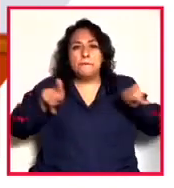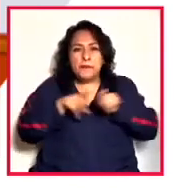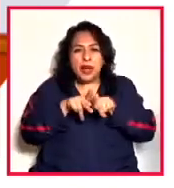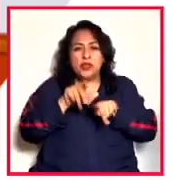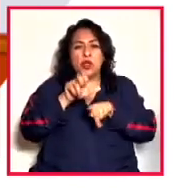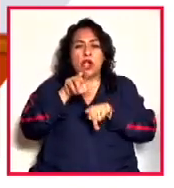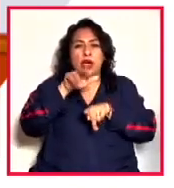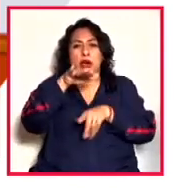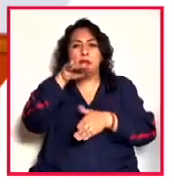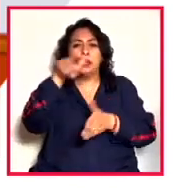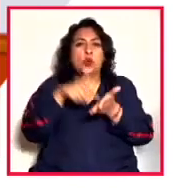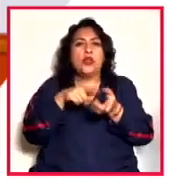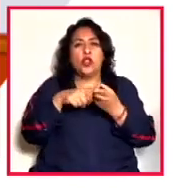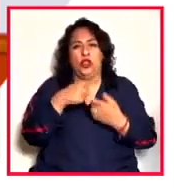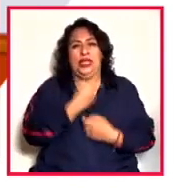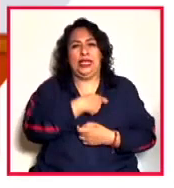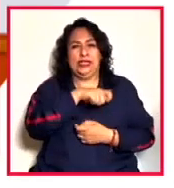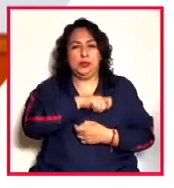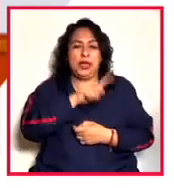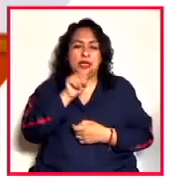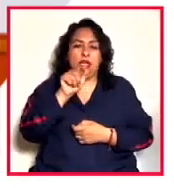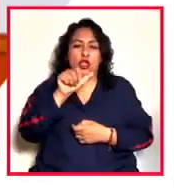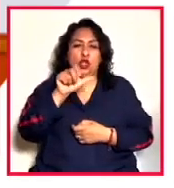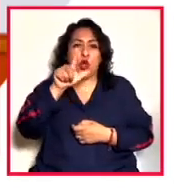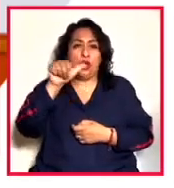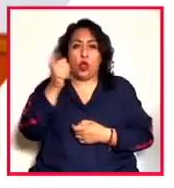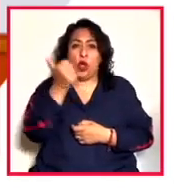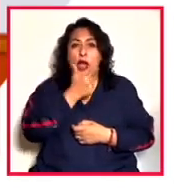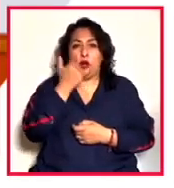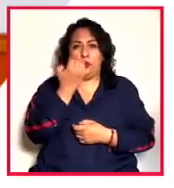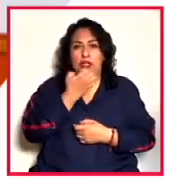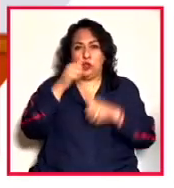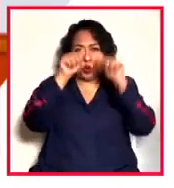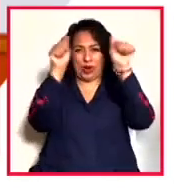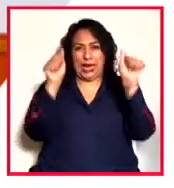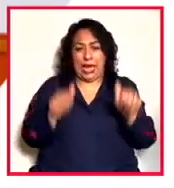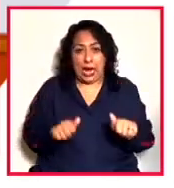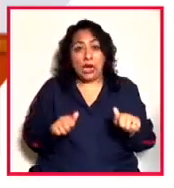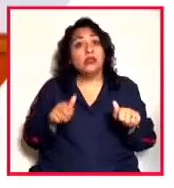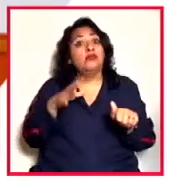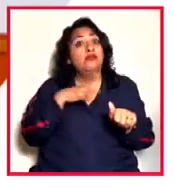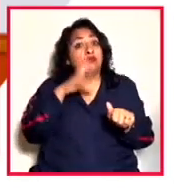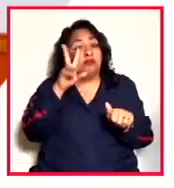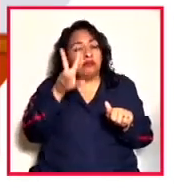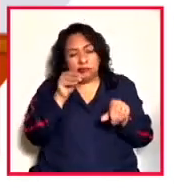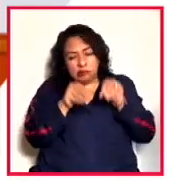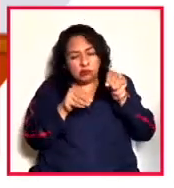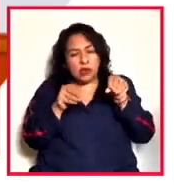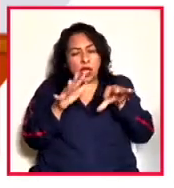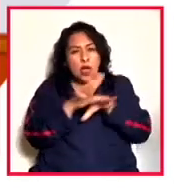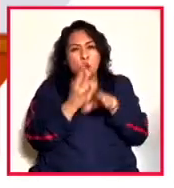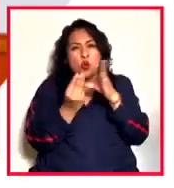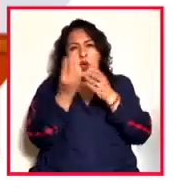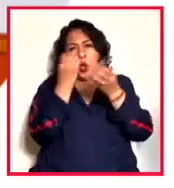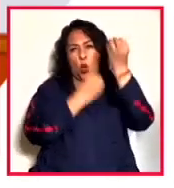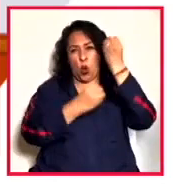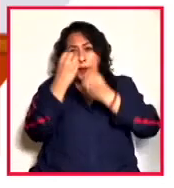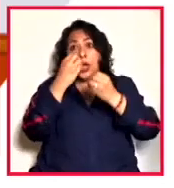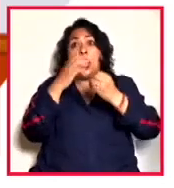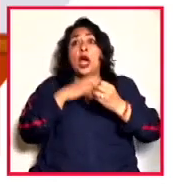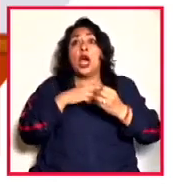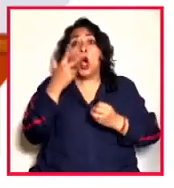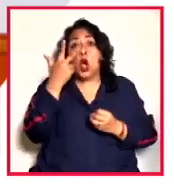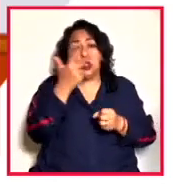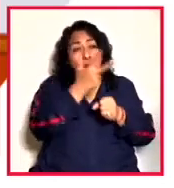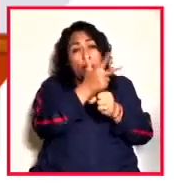en Toledo, España. Allá los alumnos de la Escuela de Artes de la ciudad han hecho una reinterpretación de la obra, creando 8